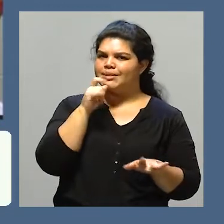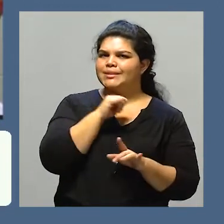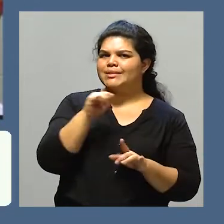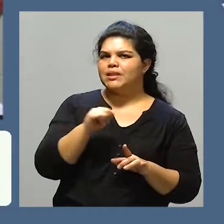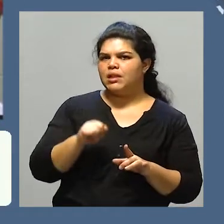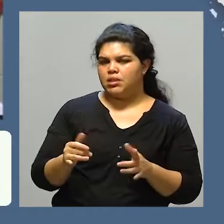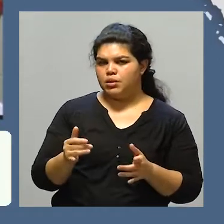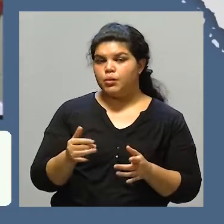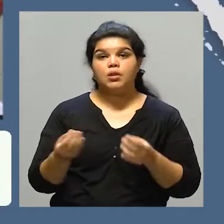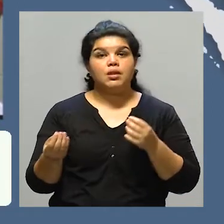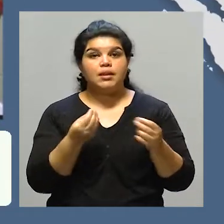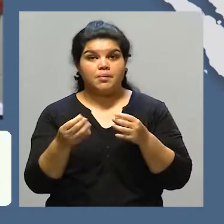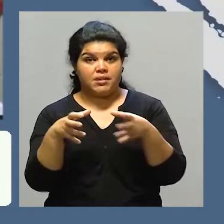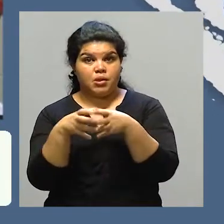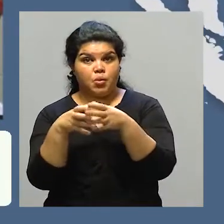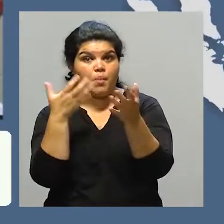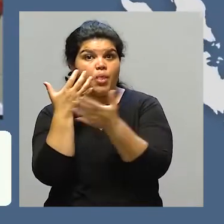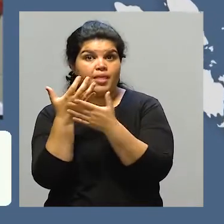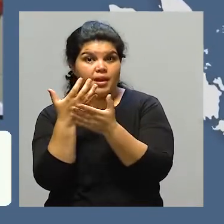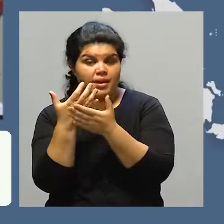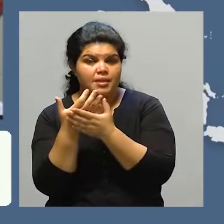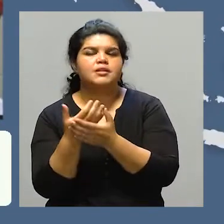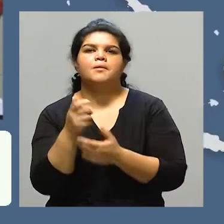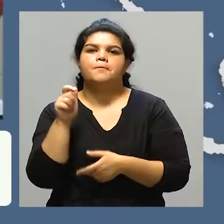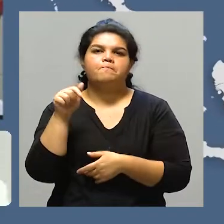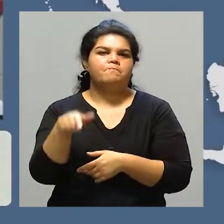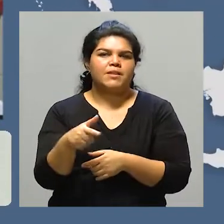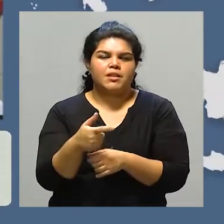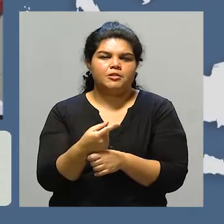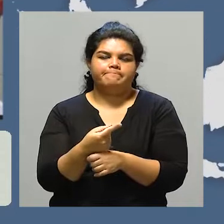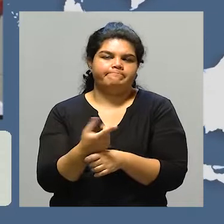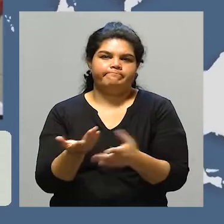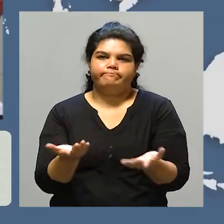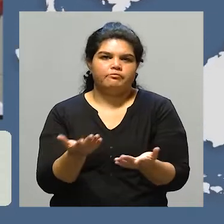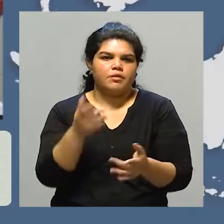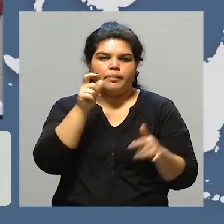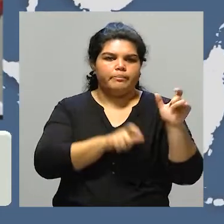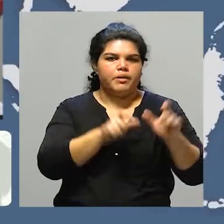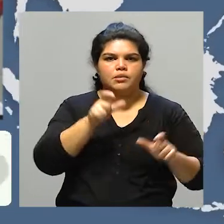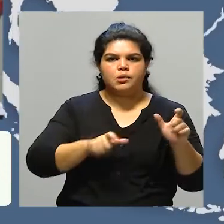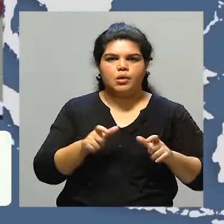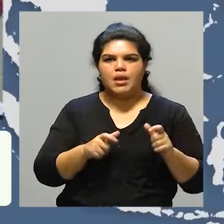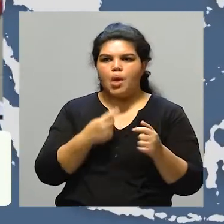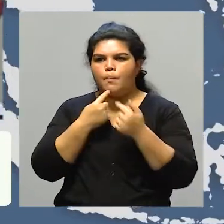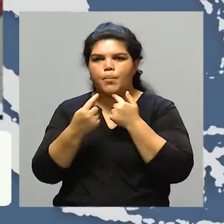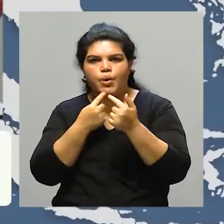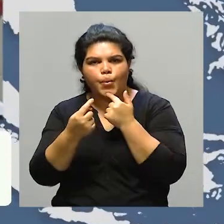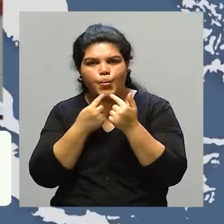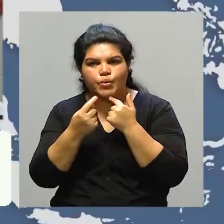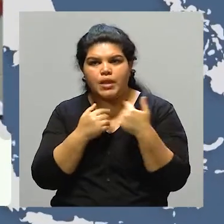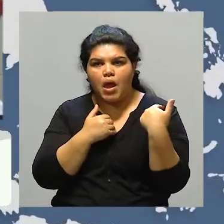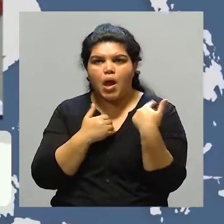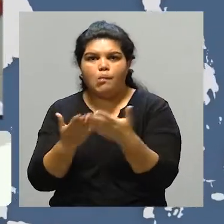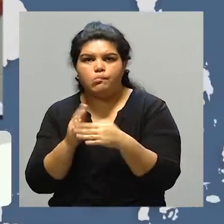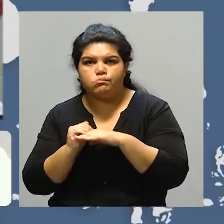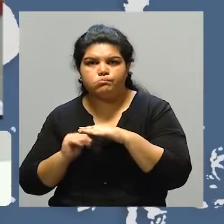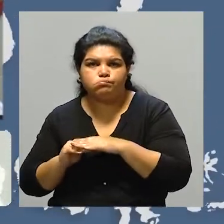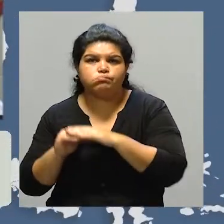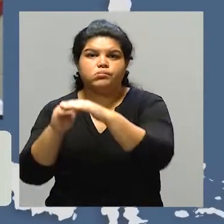del espectro centro-derecha del país, pero también por su estilo y por su forma de presentarse como